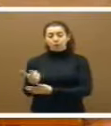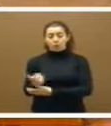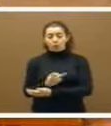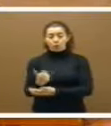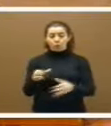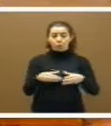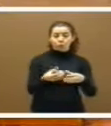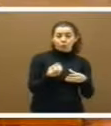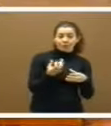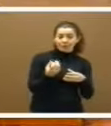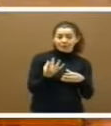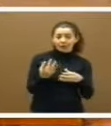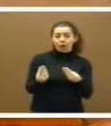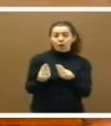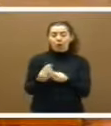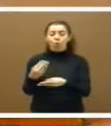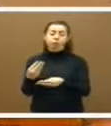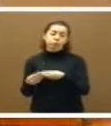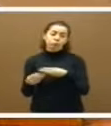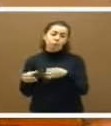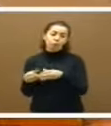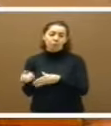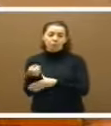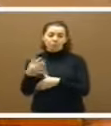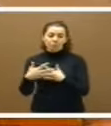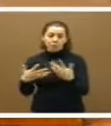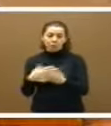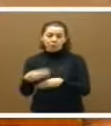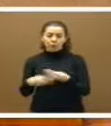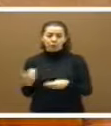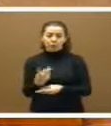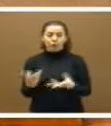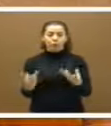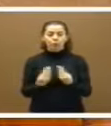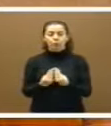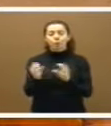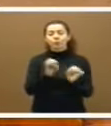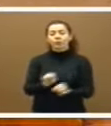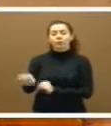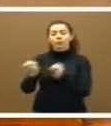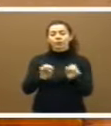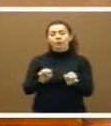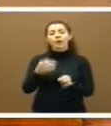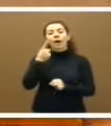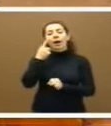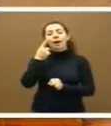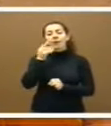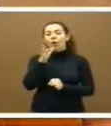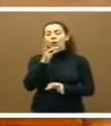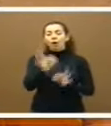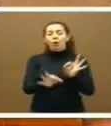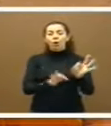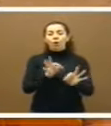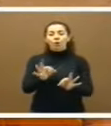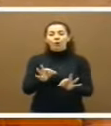y el Grupo Parlamentario Mixto. Para la defensa de estas enmiendas, conforme al orden de defensa, así